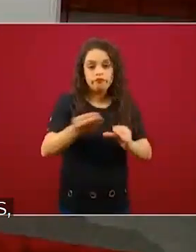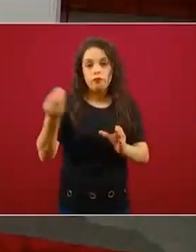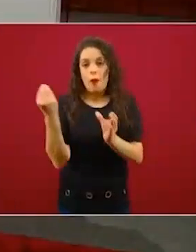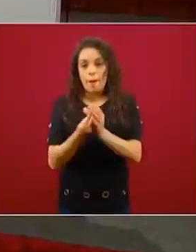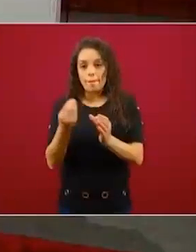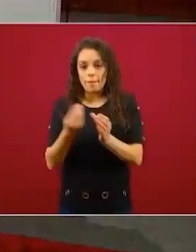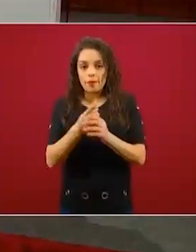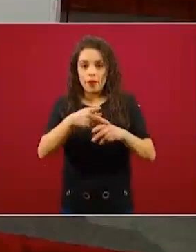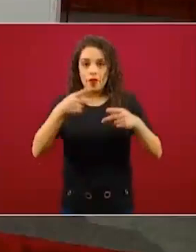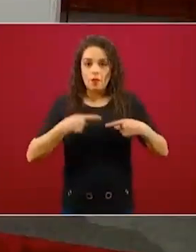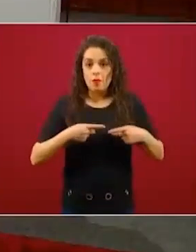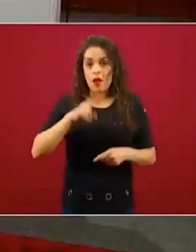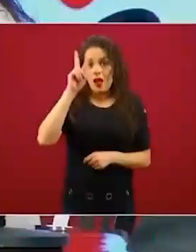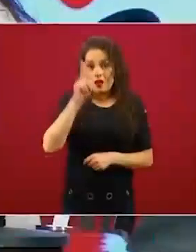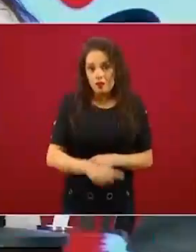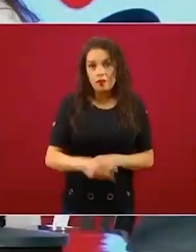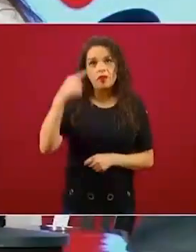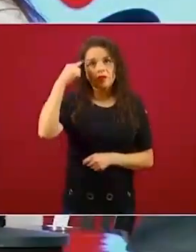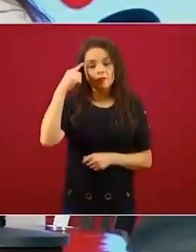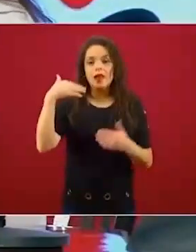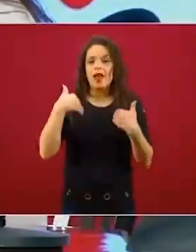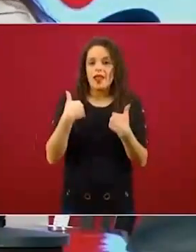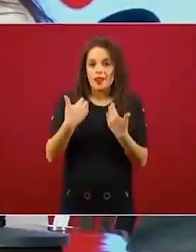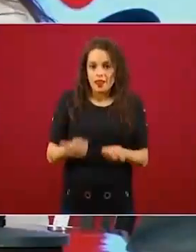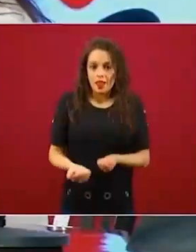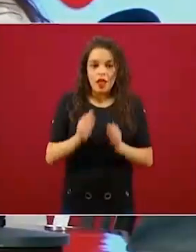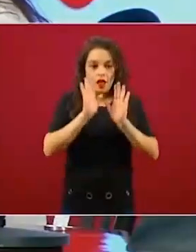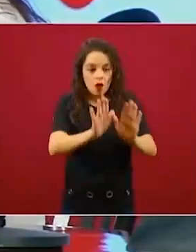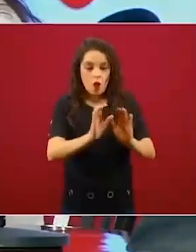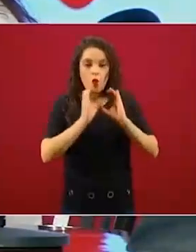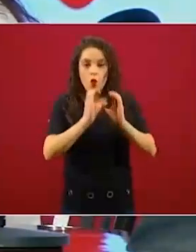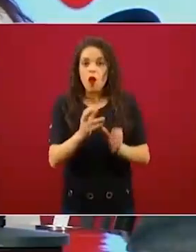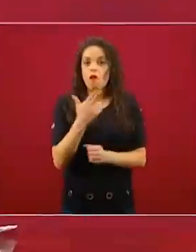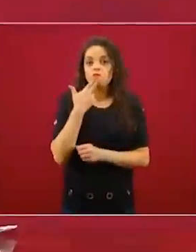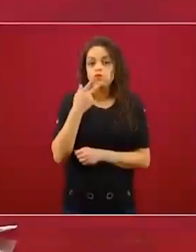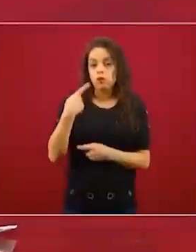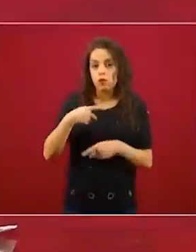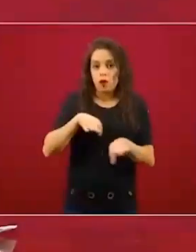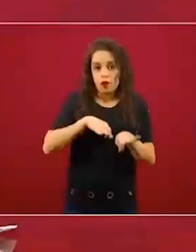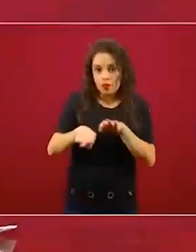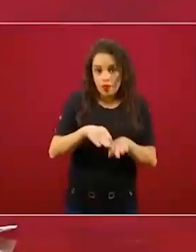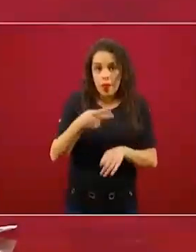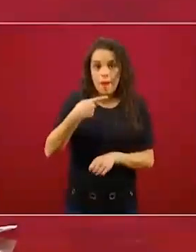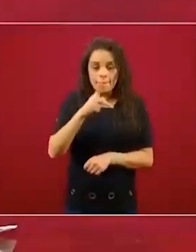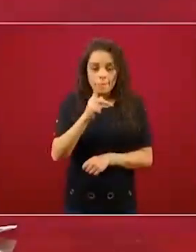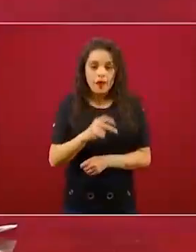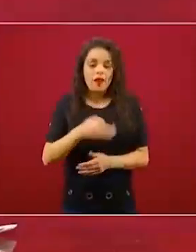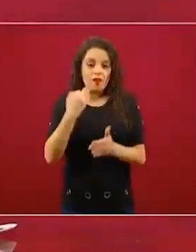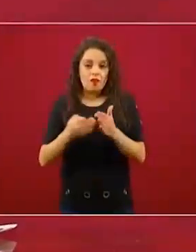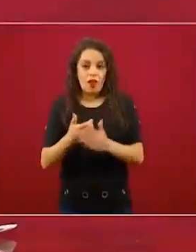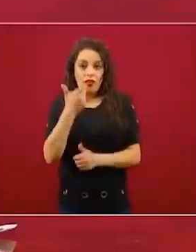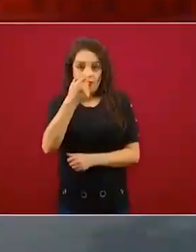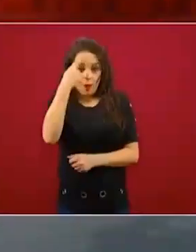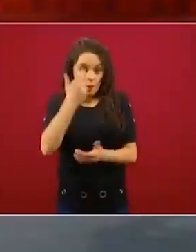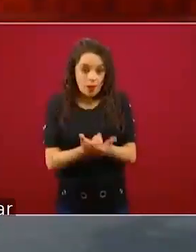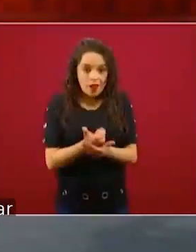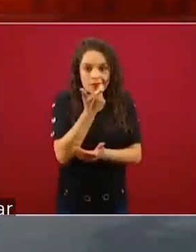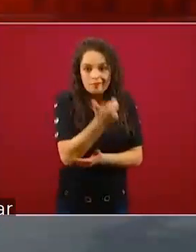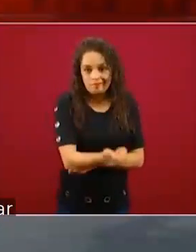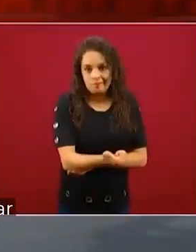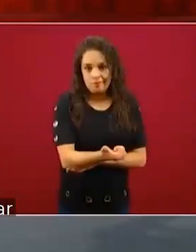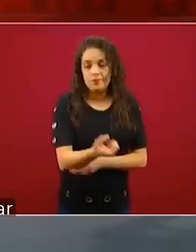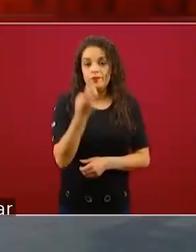del IMSS, informó que hasta el corte de las 13 horas se han autorizado 4.344 créditos, de los cuales